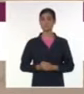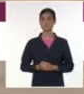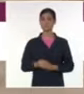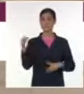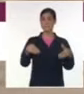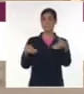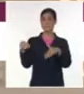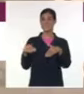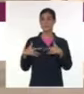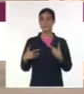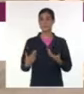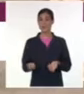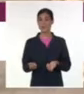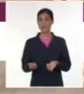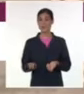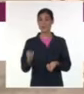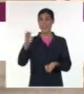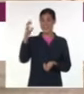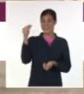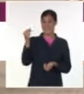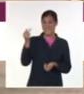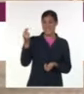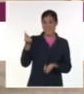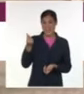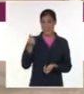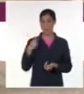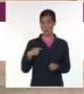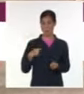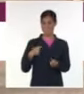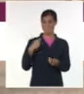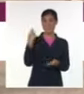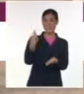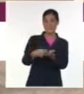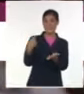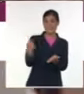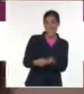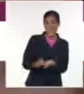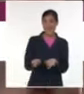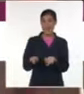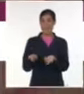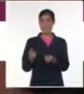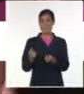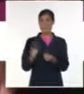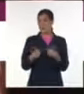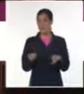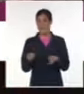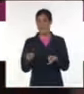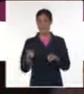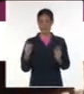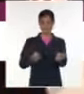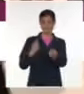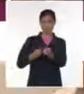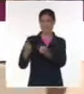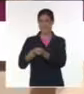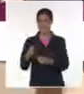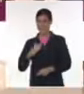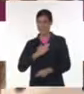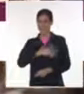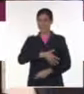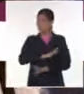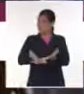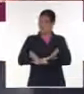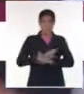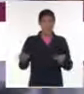más dinero para los crímenes de Israel, manos fuera de Rafah y deja a Gaza vivir. Los asistentes,